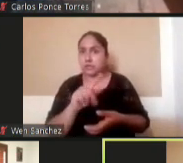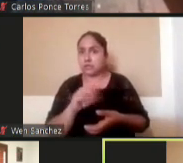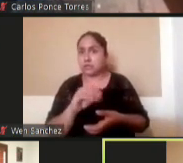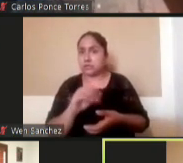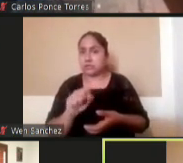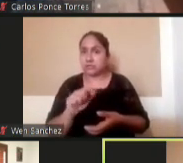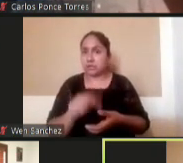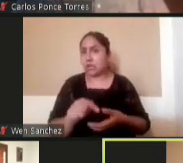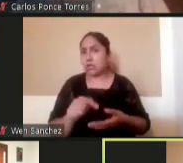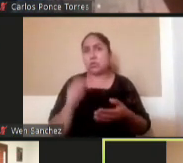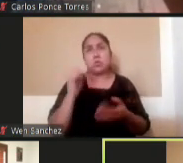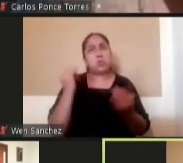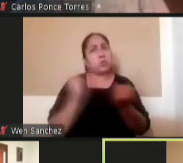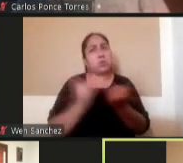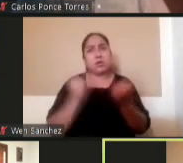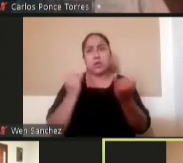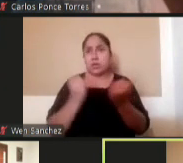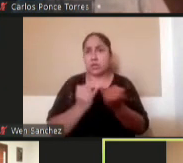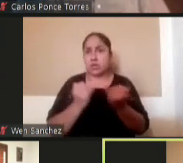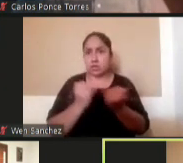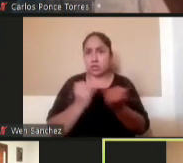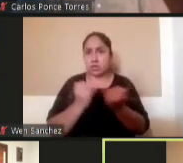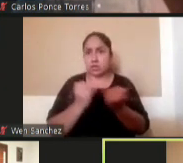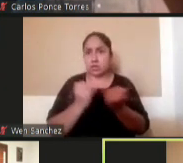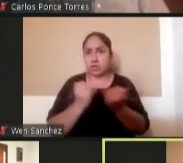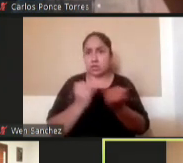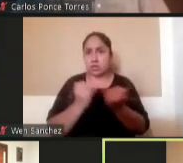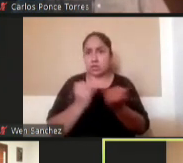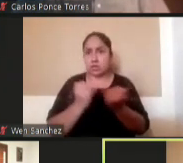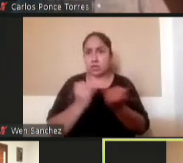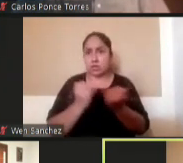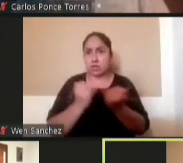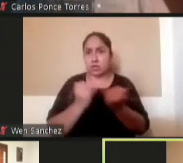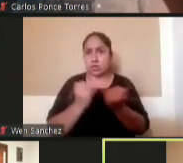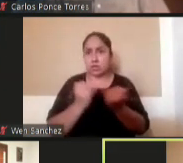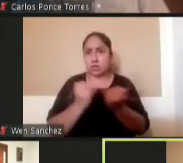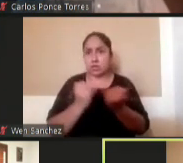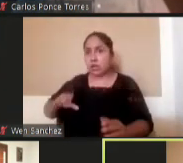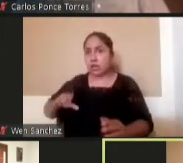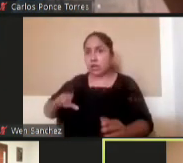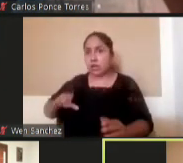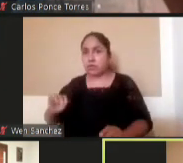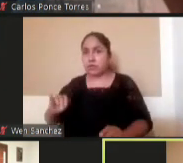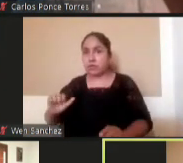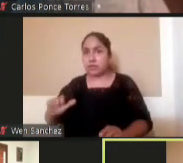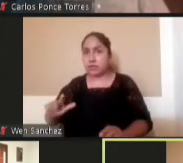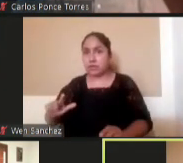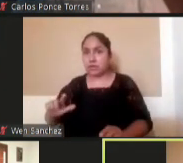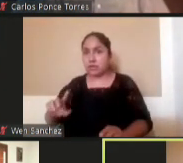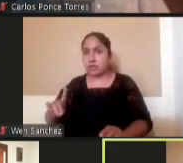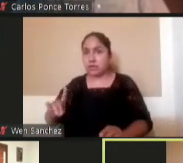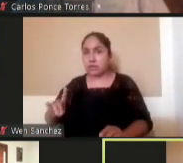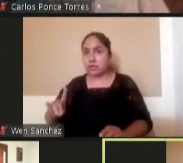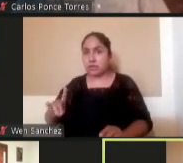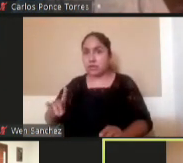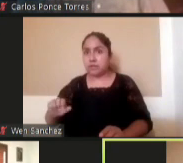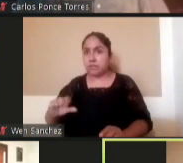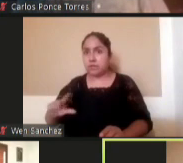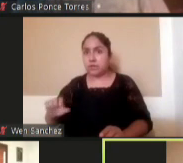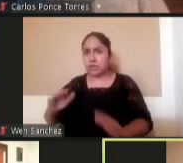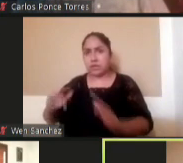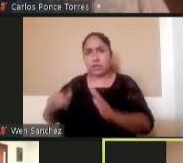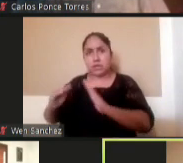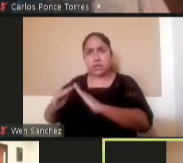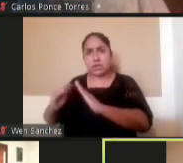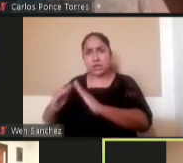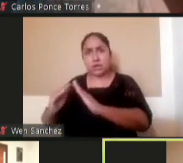sino la calidad del servicio. Por ejemplo, en Colonial del Valle, 600 viviendas pasan por unas calles y por otras